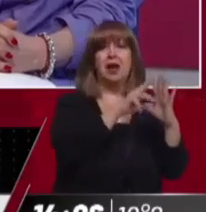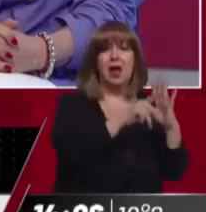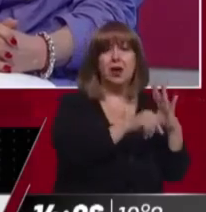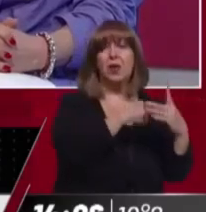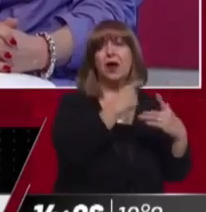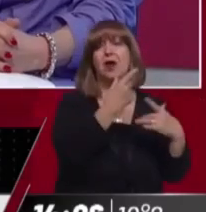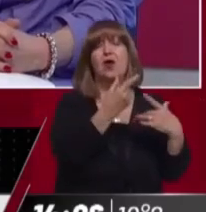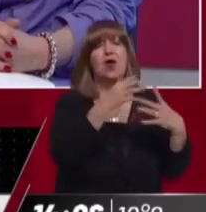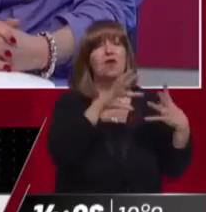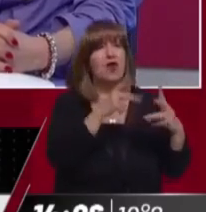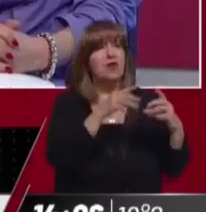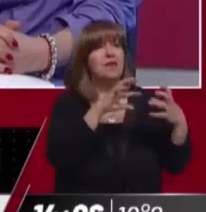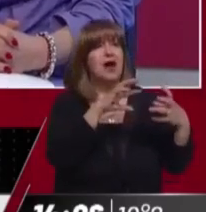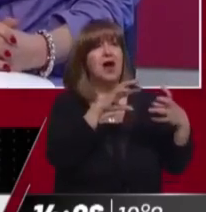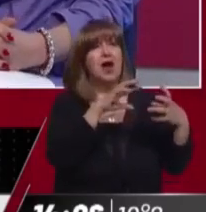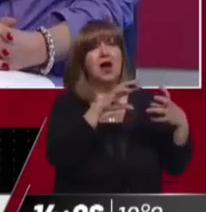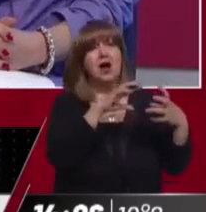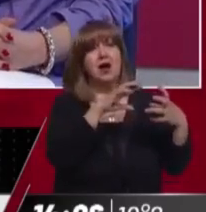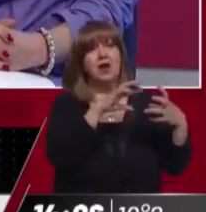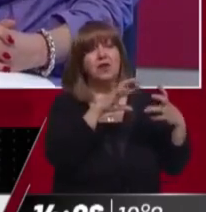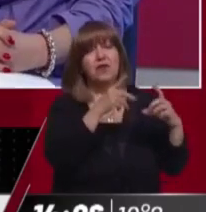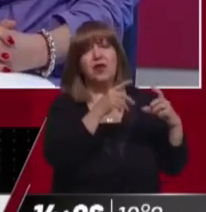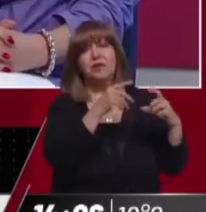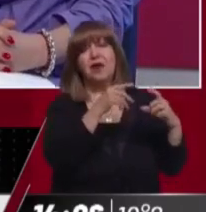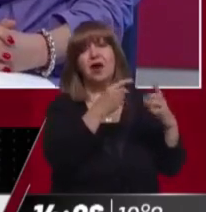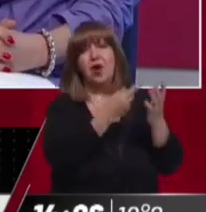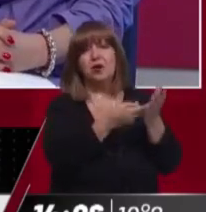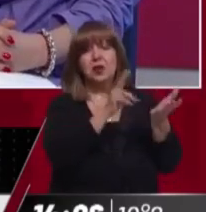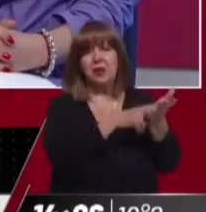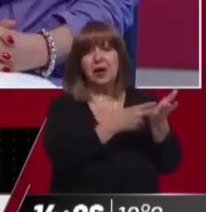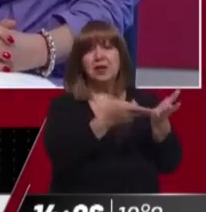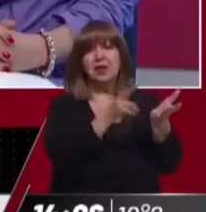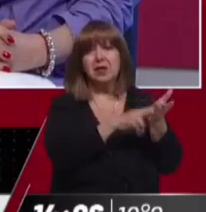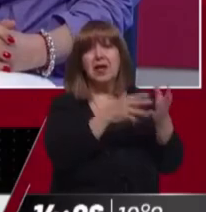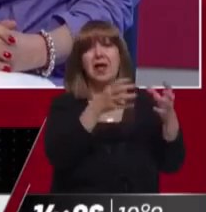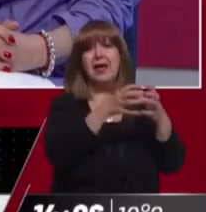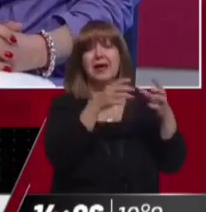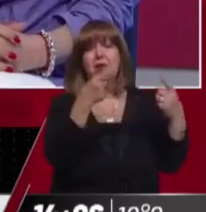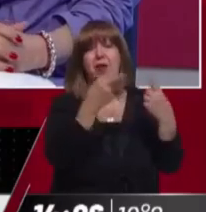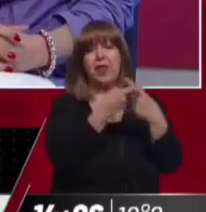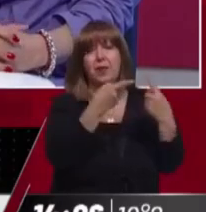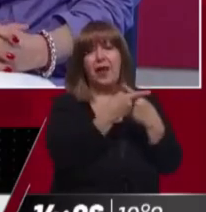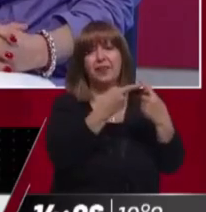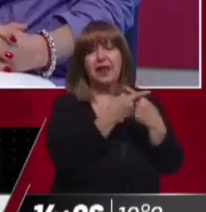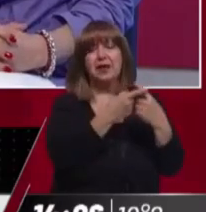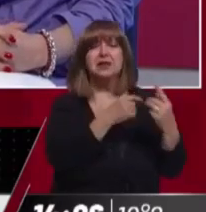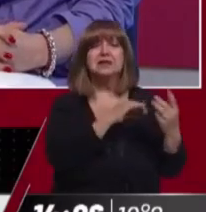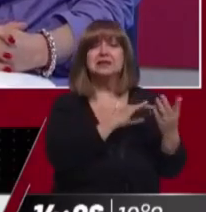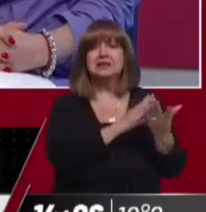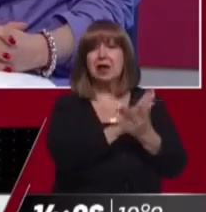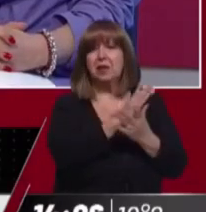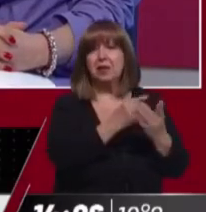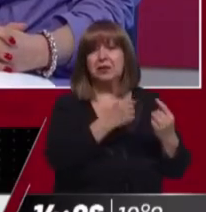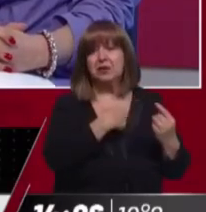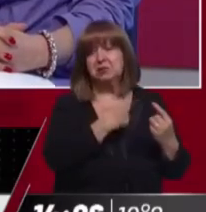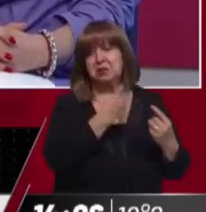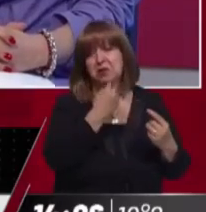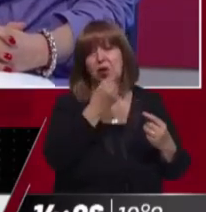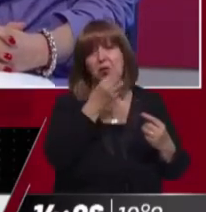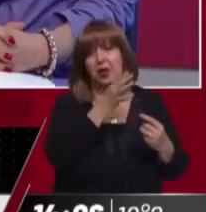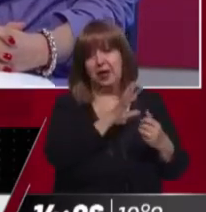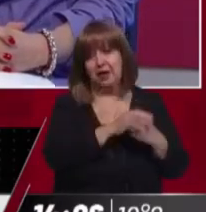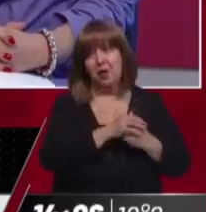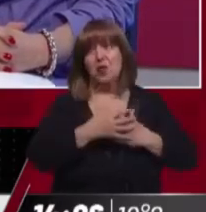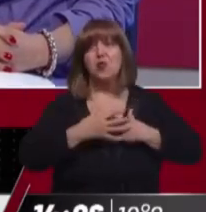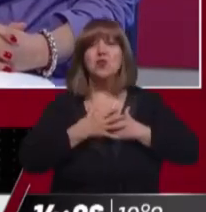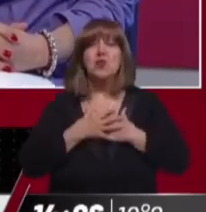era bueno eh seguir eh repitiendo este tipo de debates porque al final él siempre va a decir lo que quiera no Muy bien